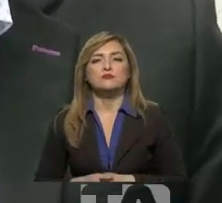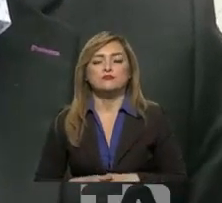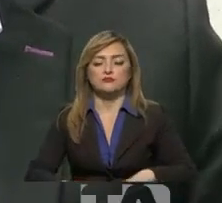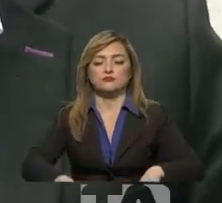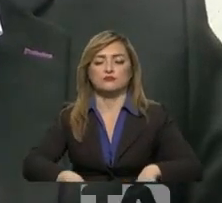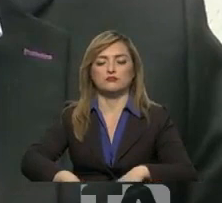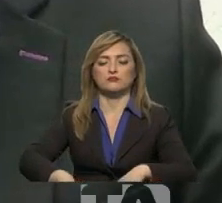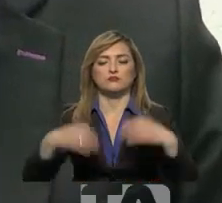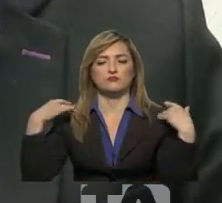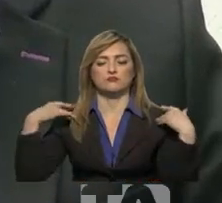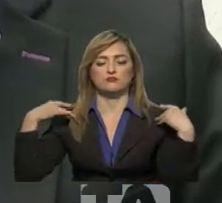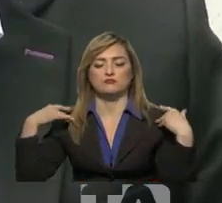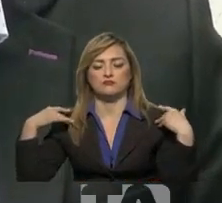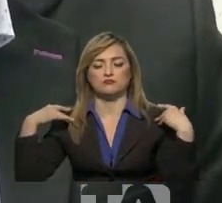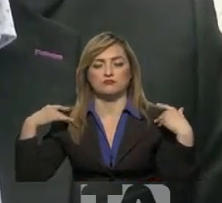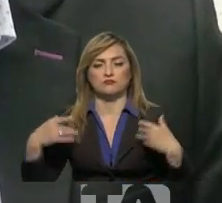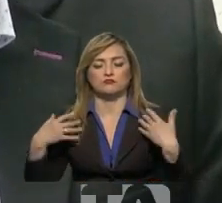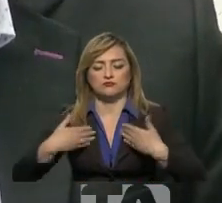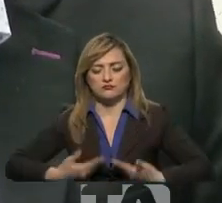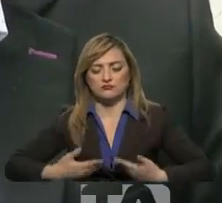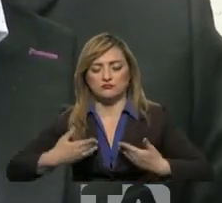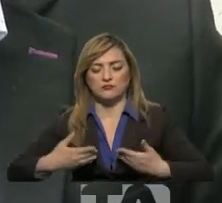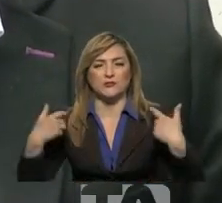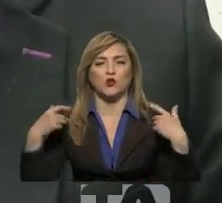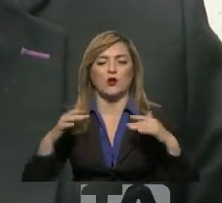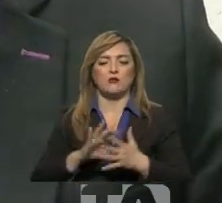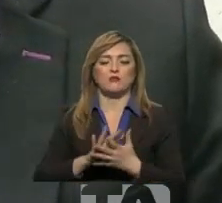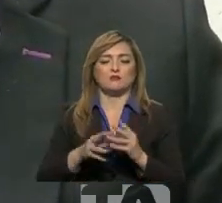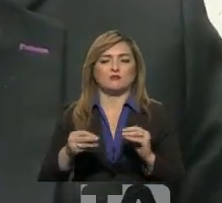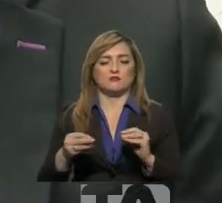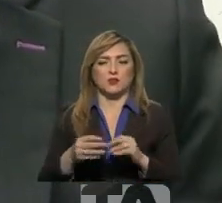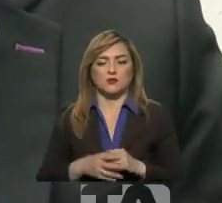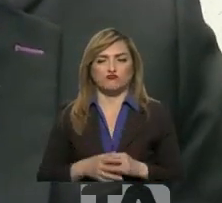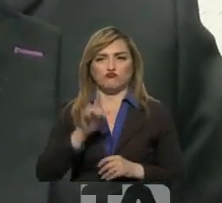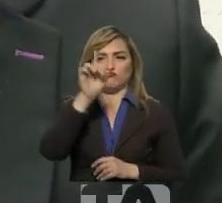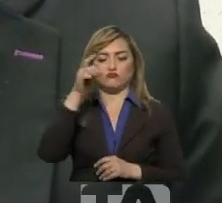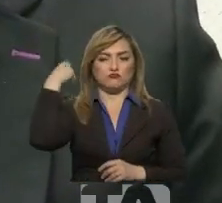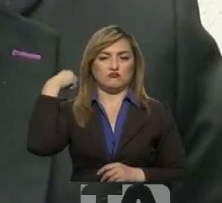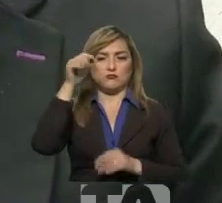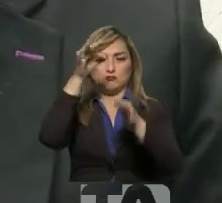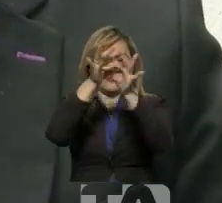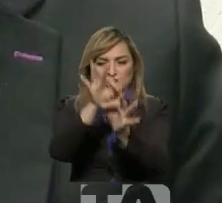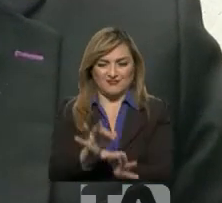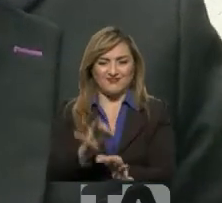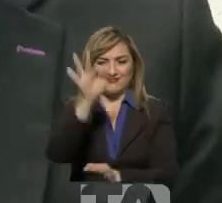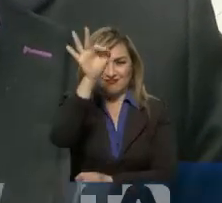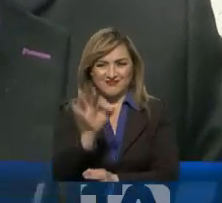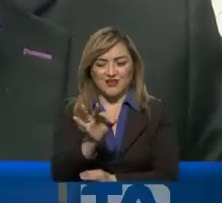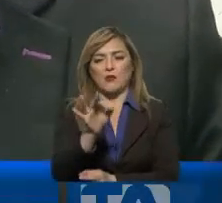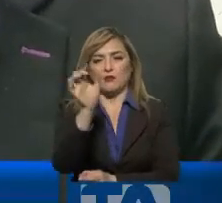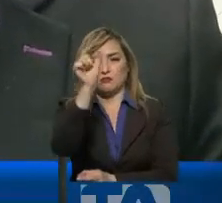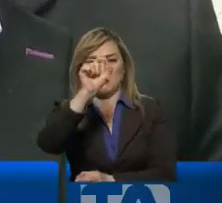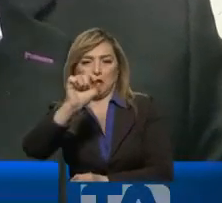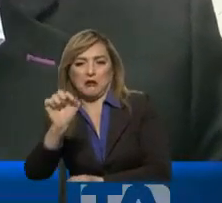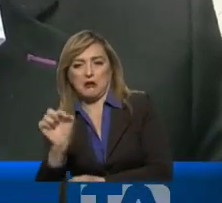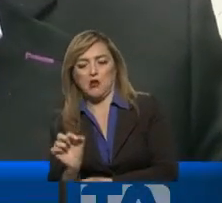piernas, de la espalda, con una postura correcta, no hay escoliosis, e igual las piernas descansan bien porque tienen un ángulo